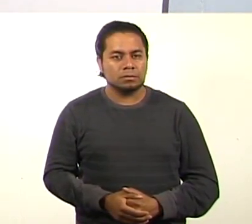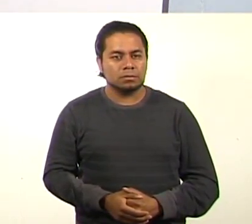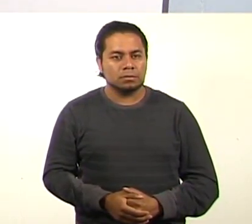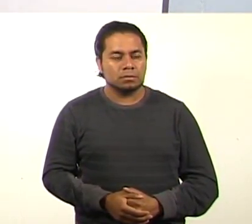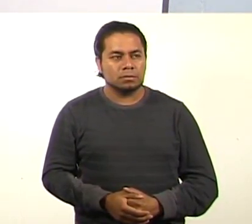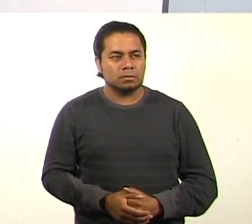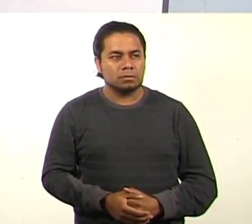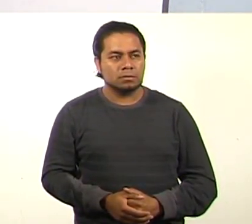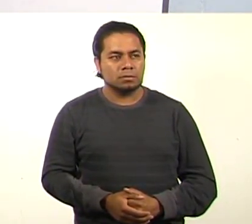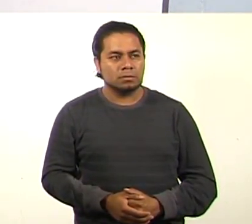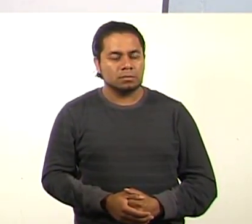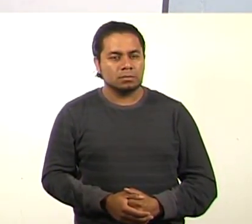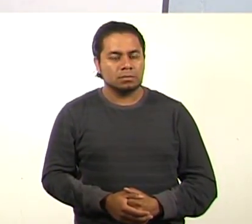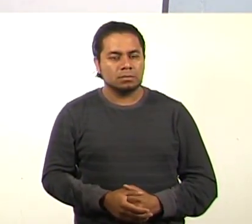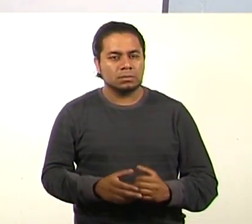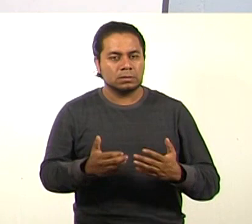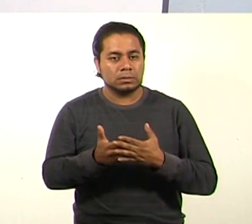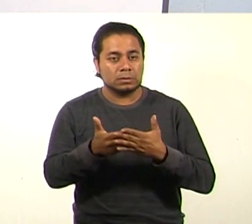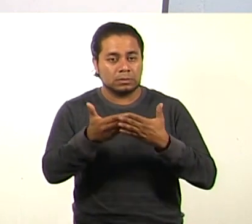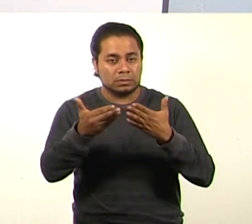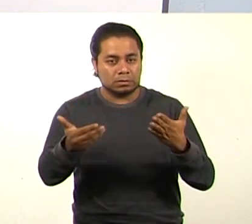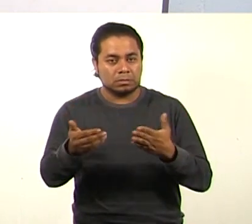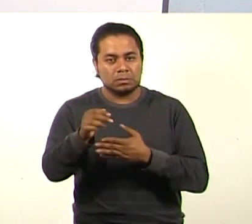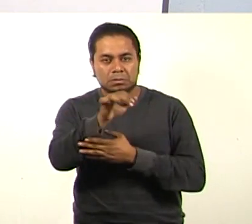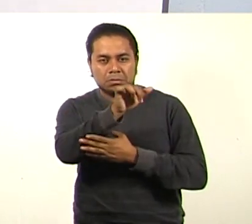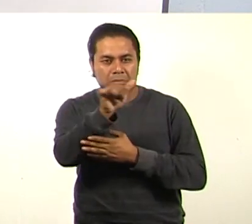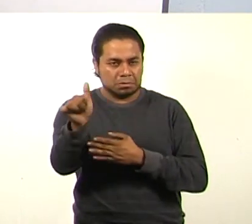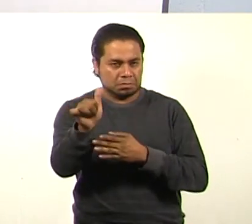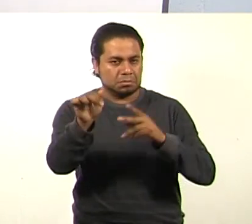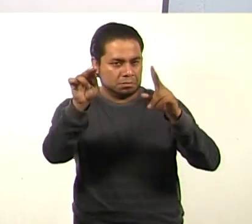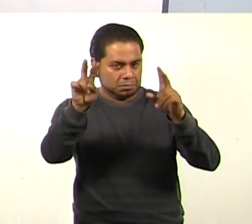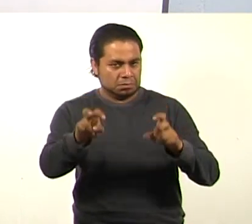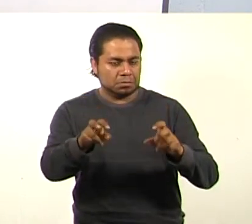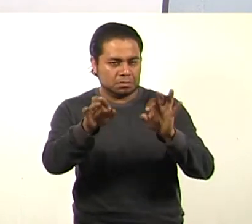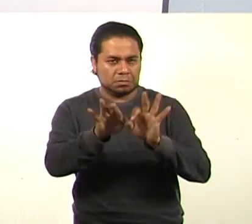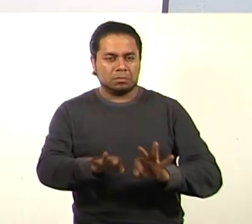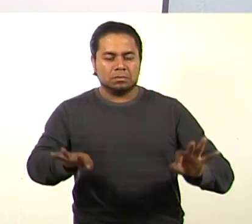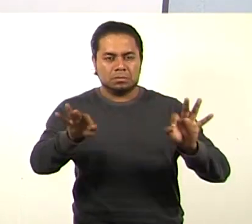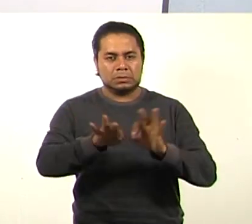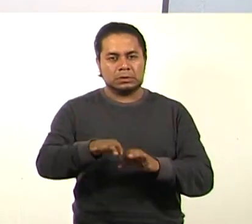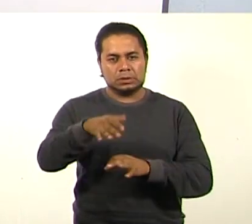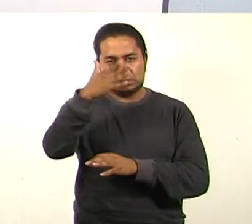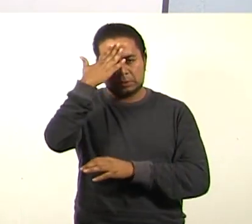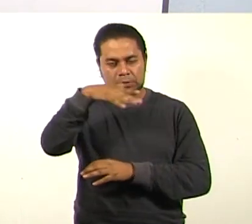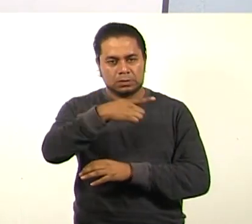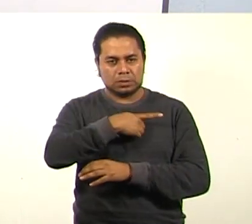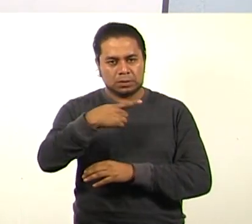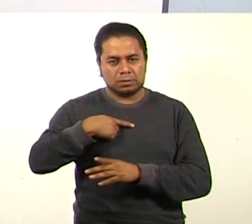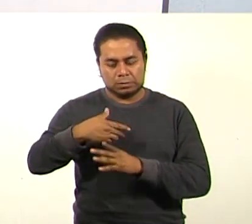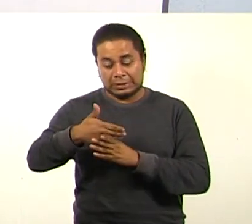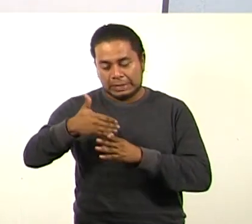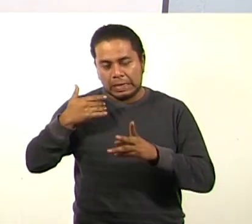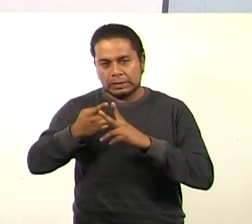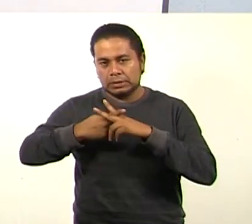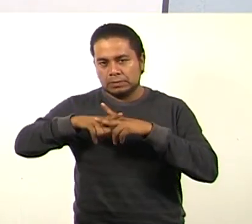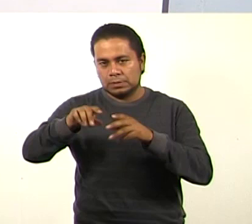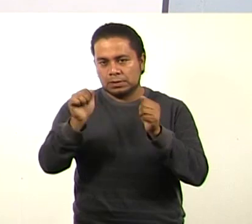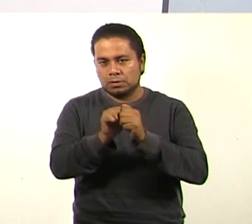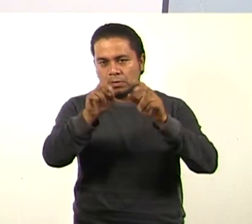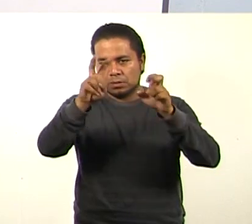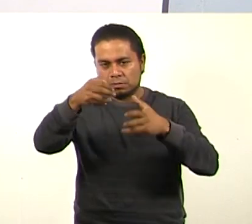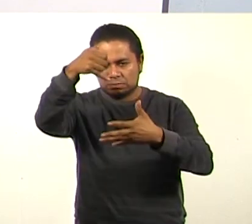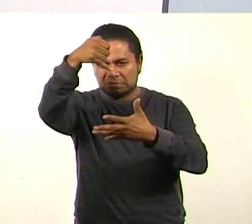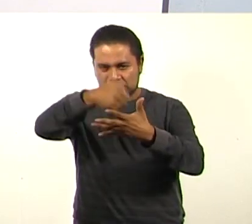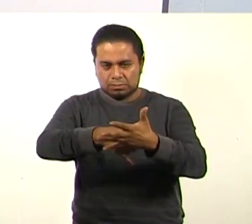vamos a hablar de otra cosa que es muy importante y que necesitamos saber antes de entrar al tema.